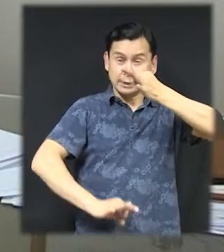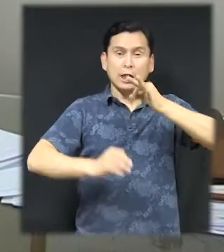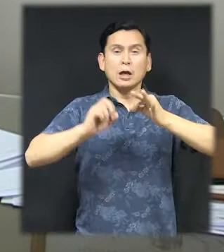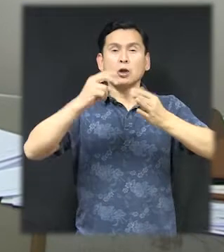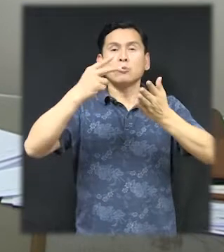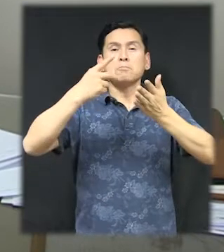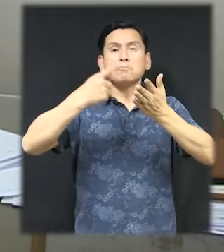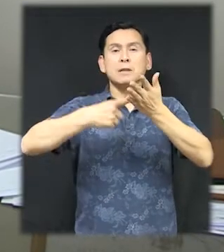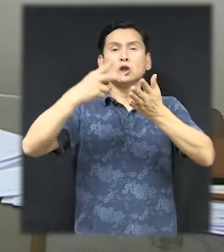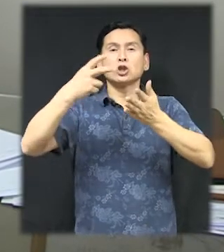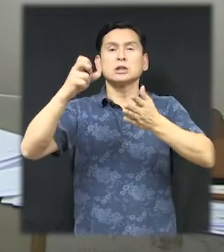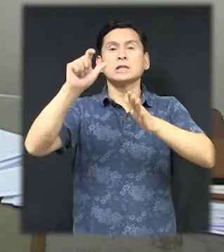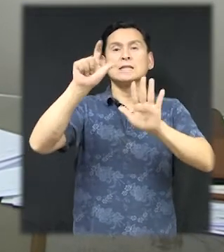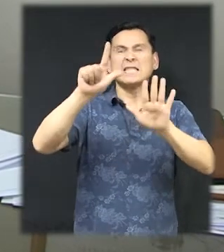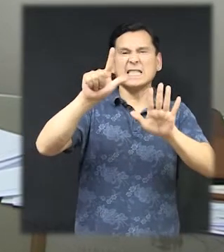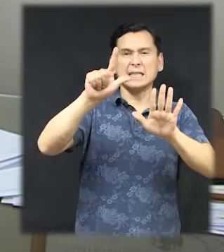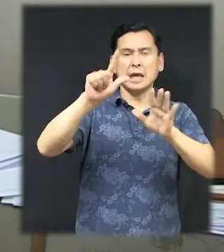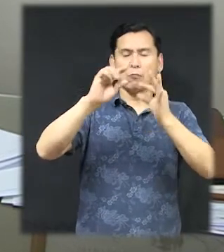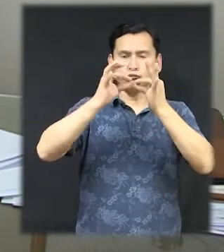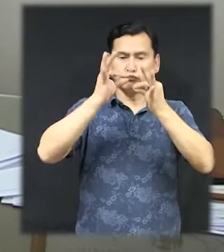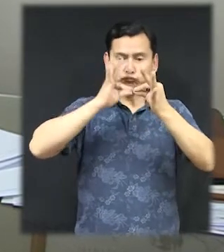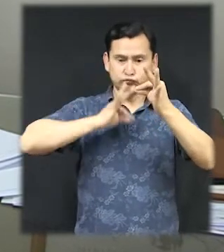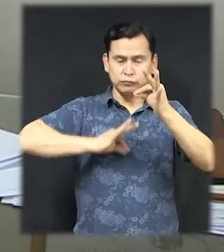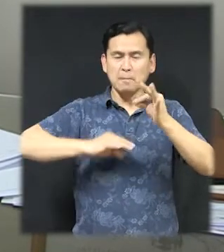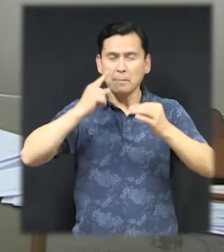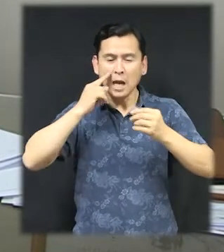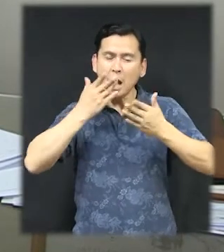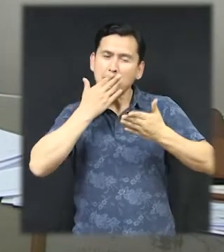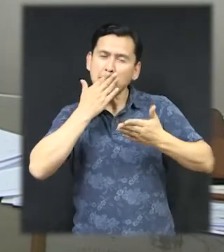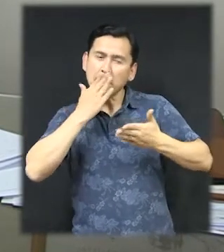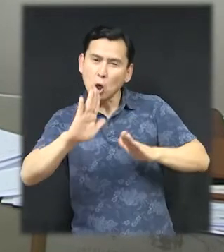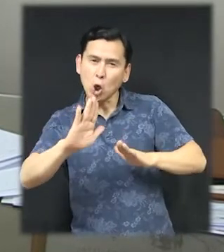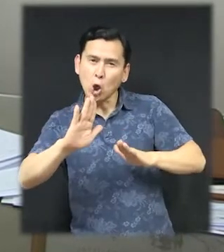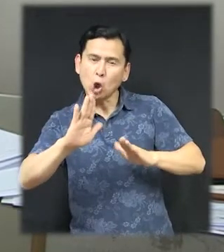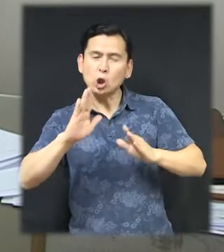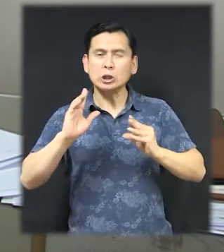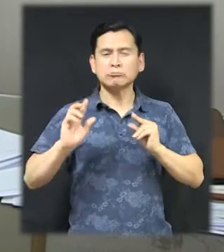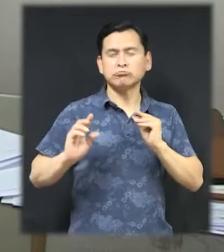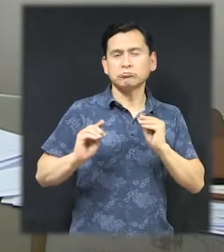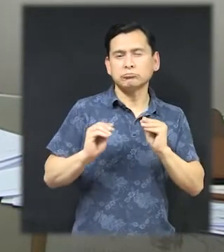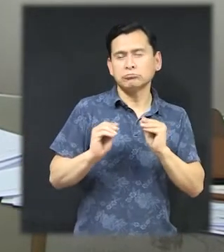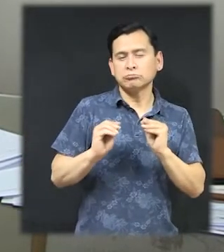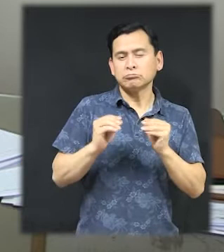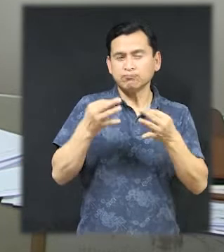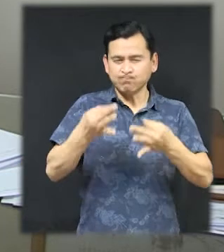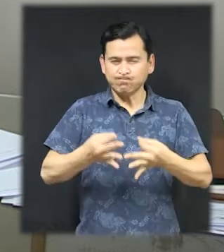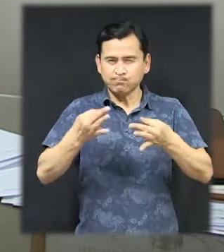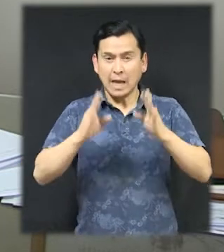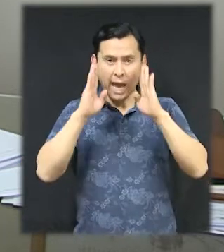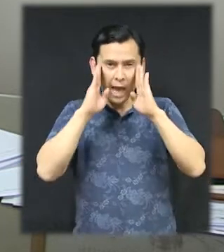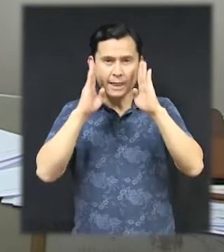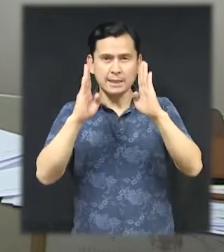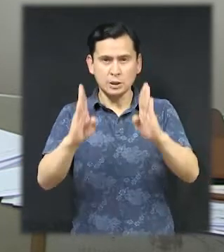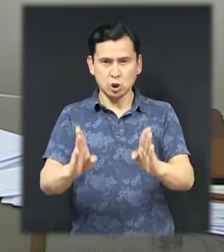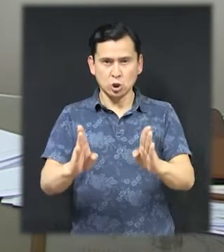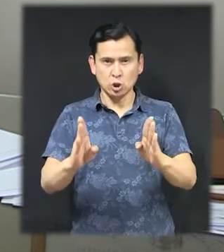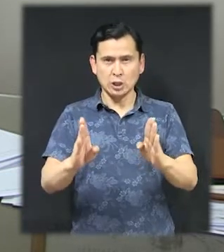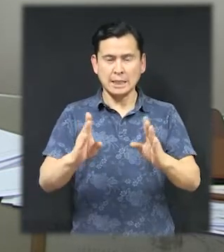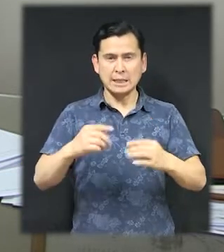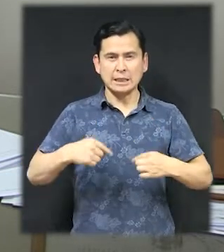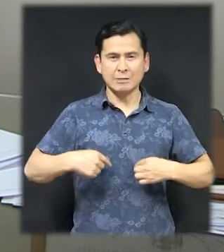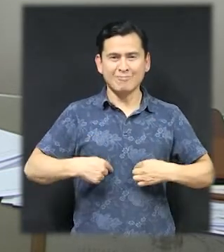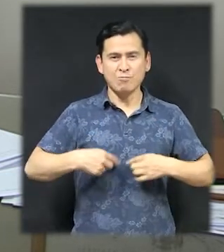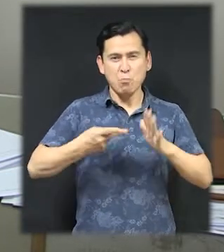realizaron 1.307 endoscopías que básicamente contribuyen a mejorar el rendimiento y